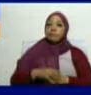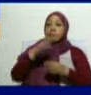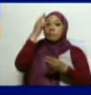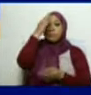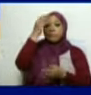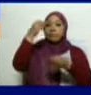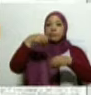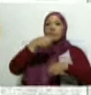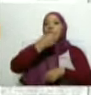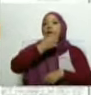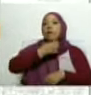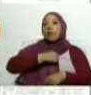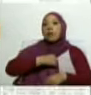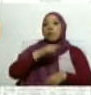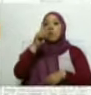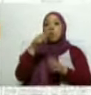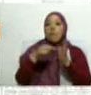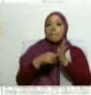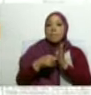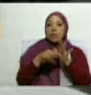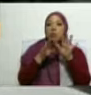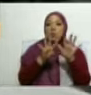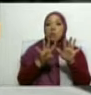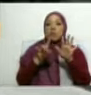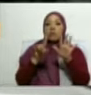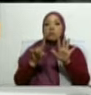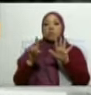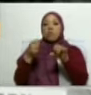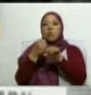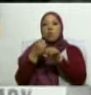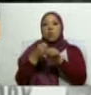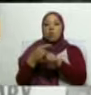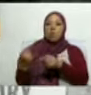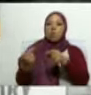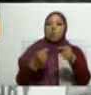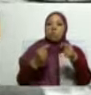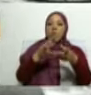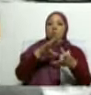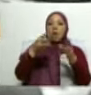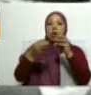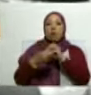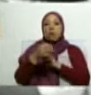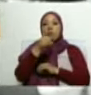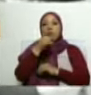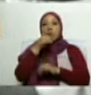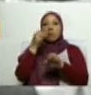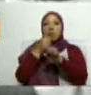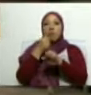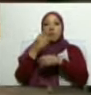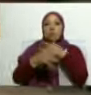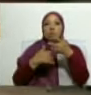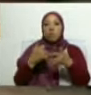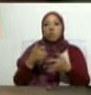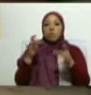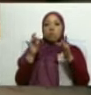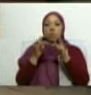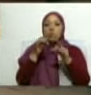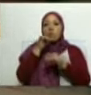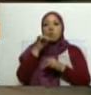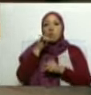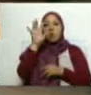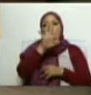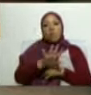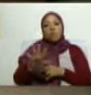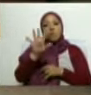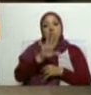de 1966, único instrumento jurídico vigente para regir la controversia, no impide que Venezuela lleve a cabo